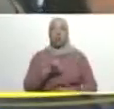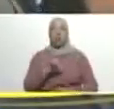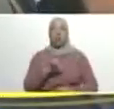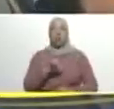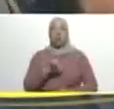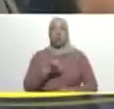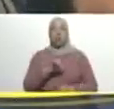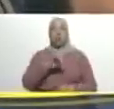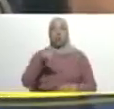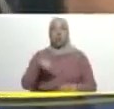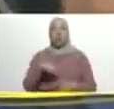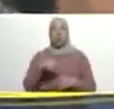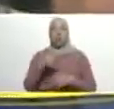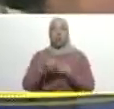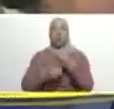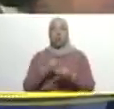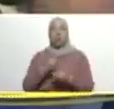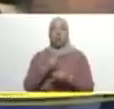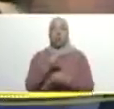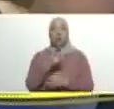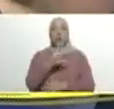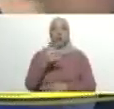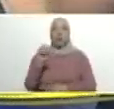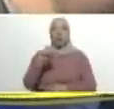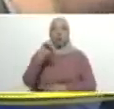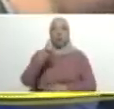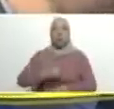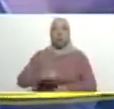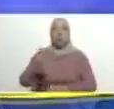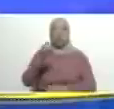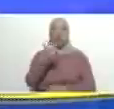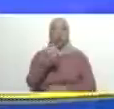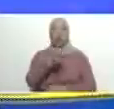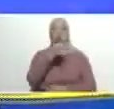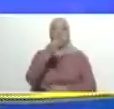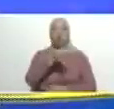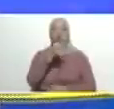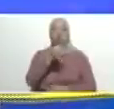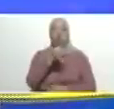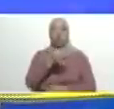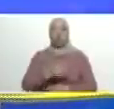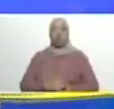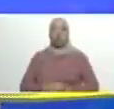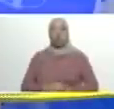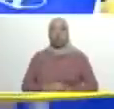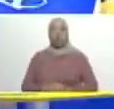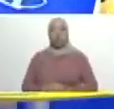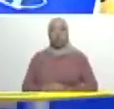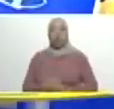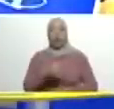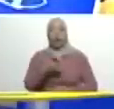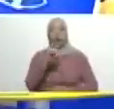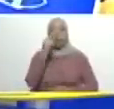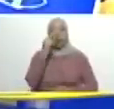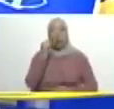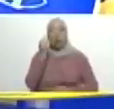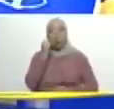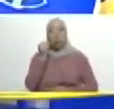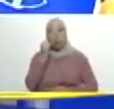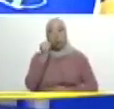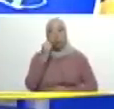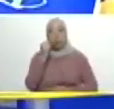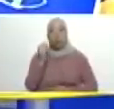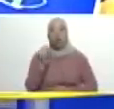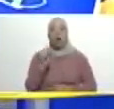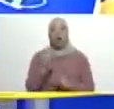celebramos el 50 aniversario el 4 de julio, tenemos una tradición de